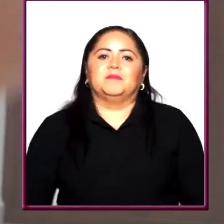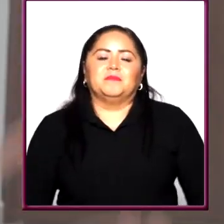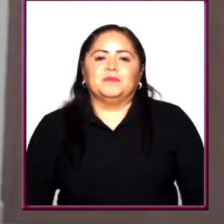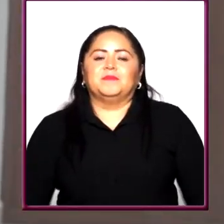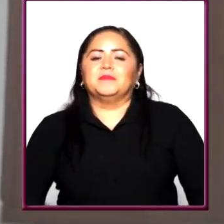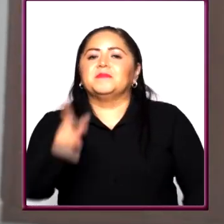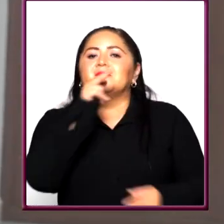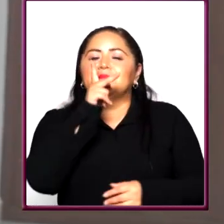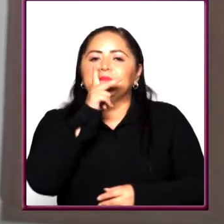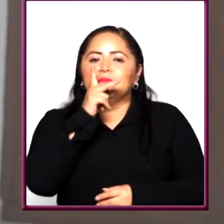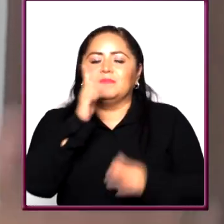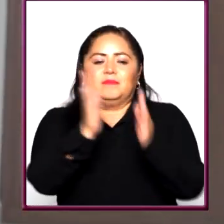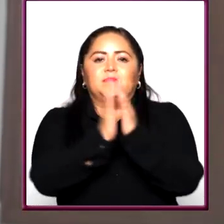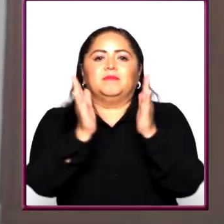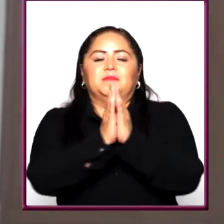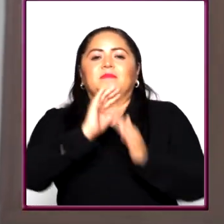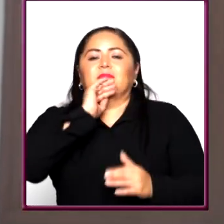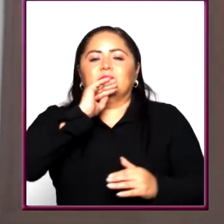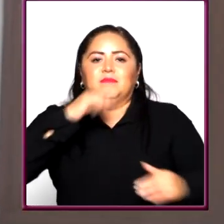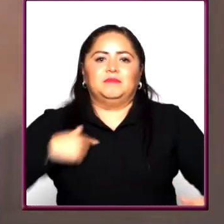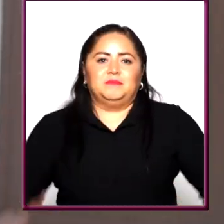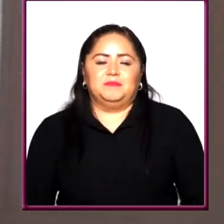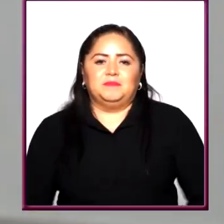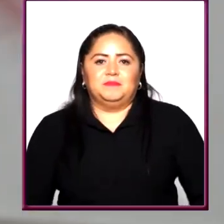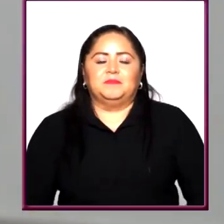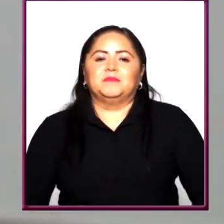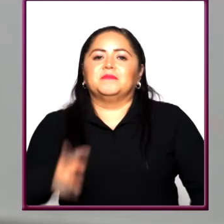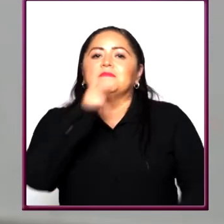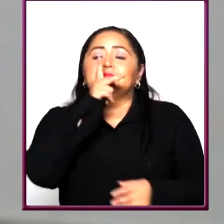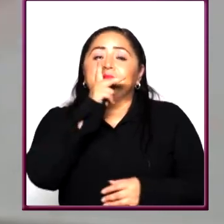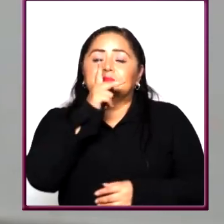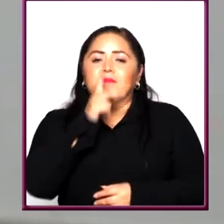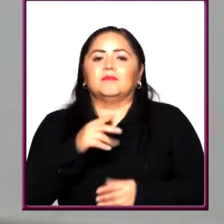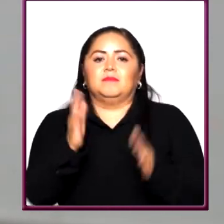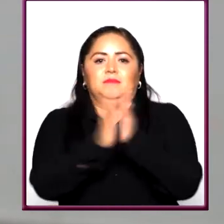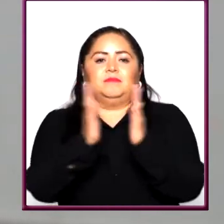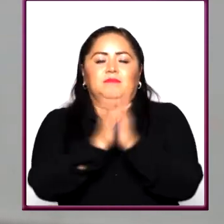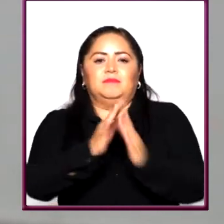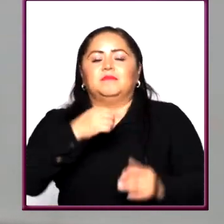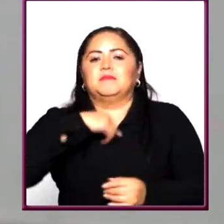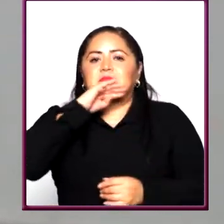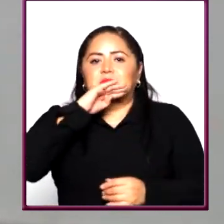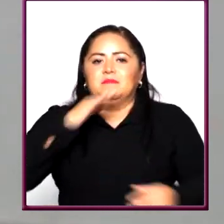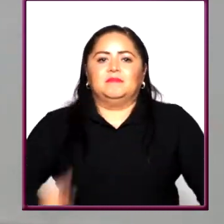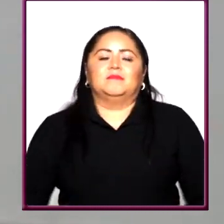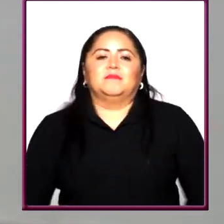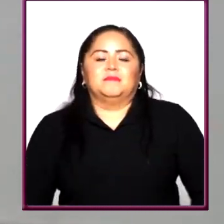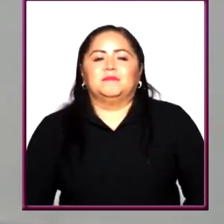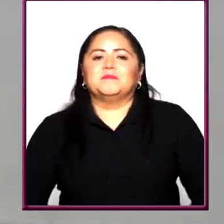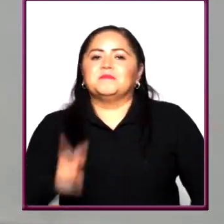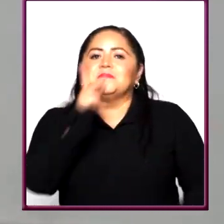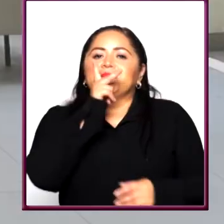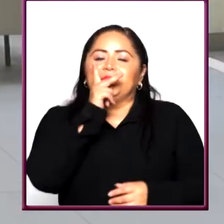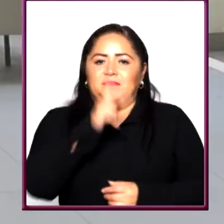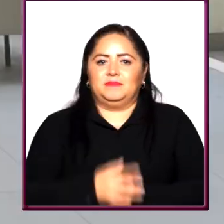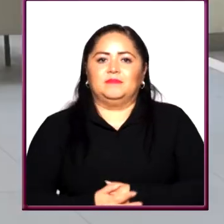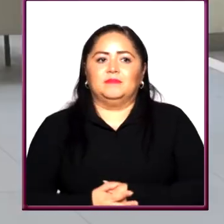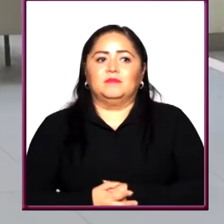Mamá, mi papá. Mamá, mi papá. Mamá, mi